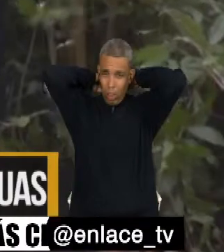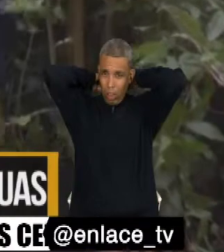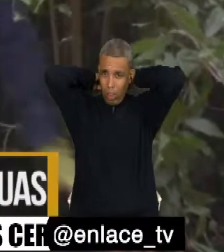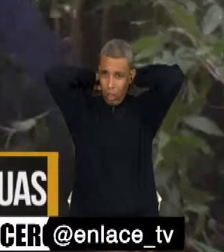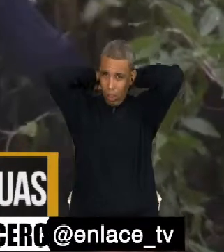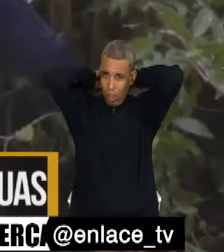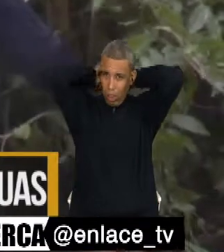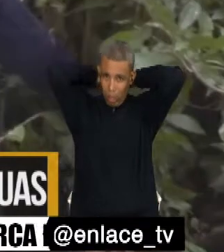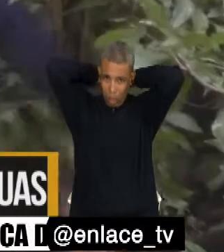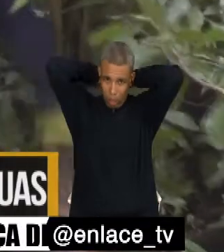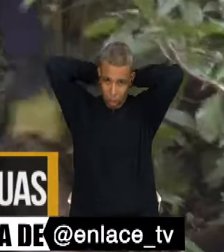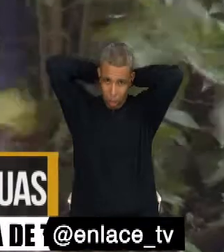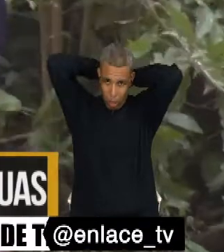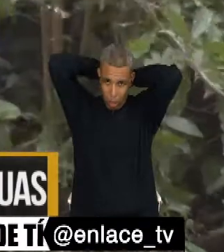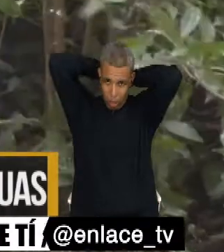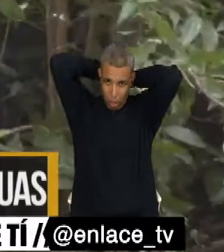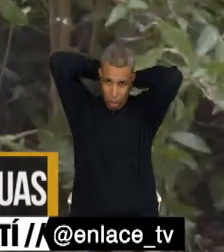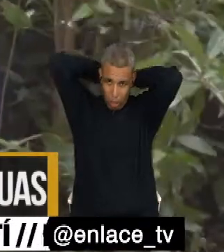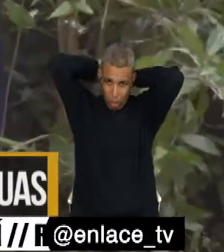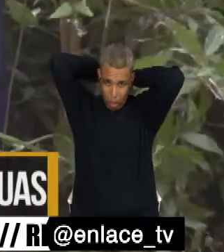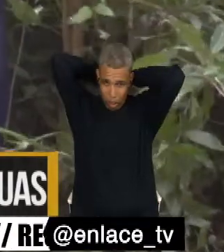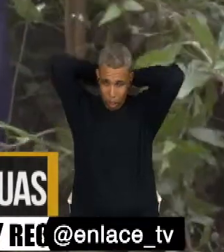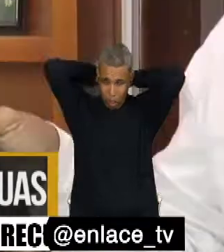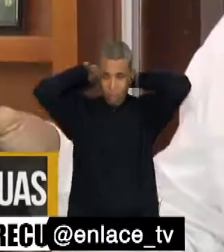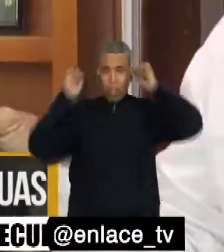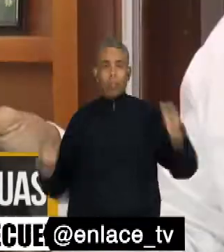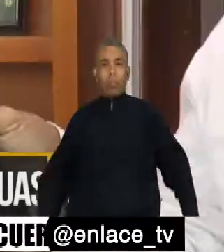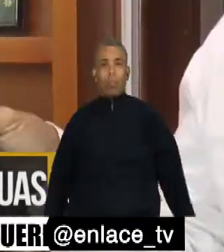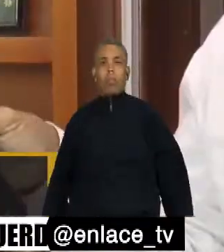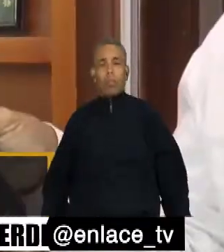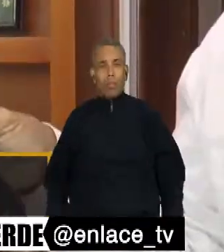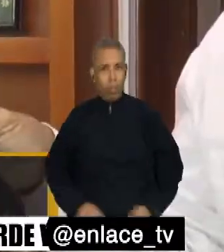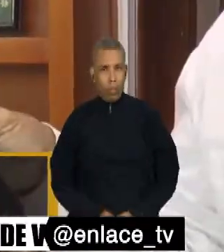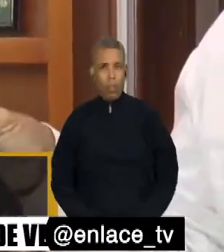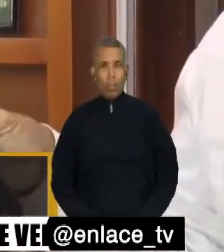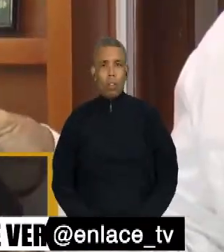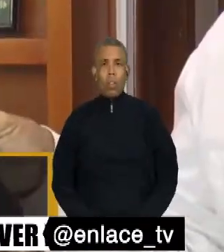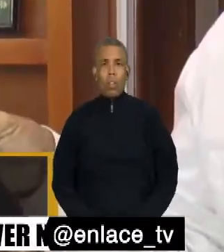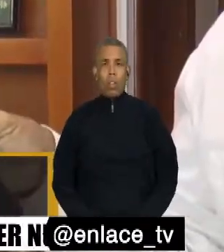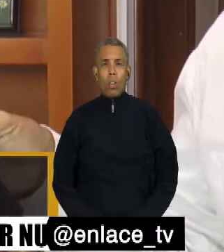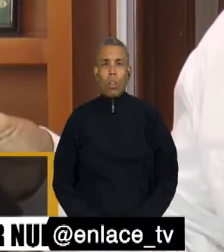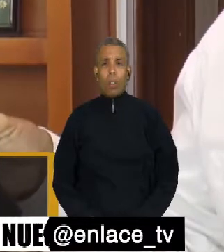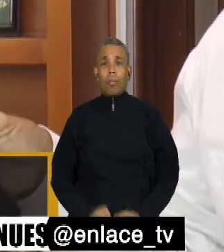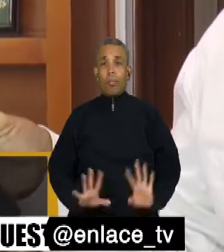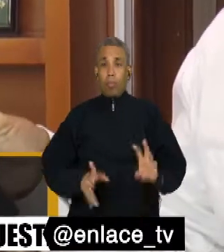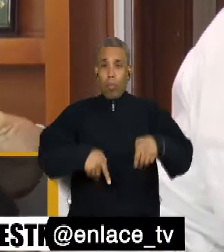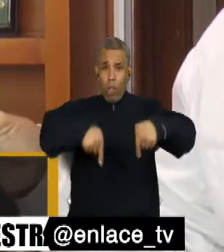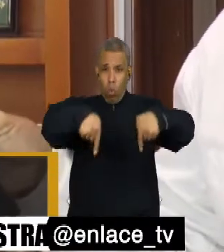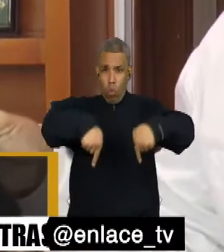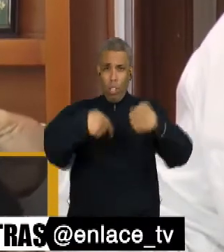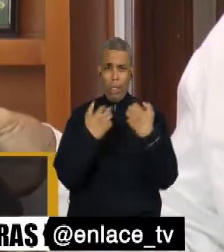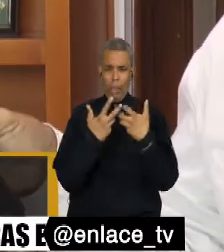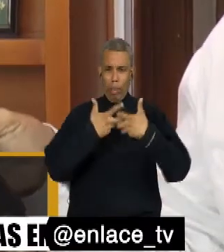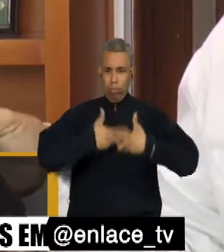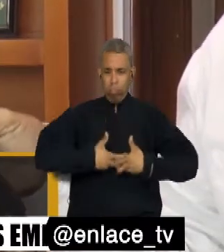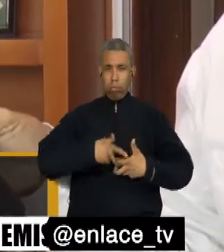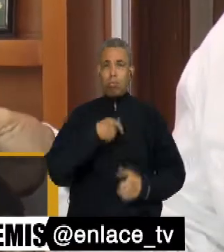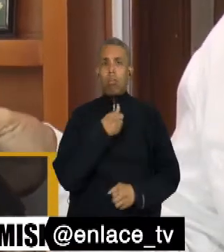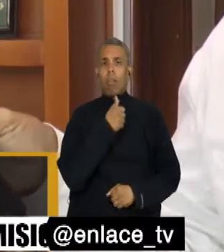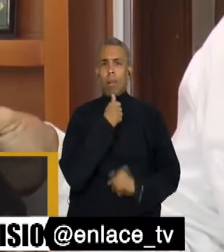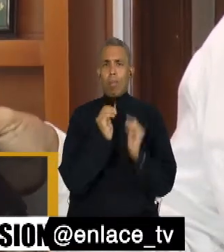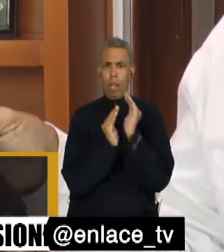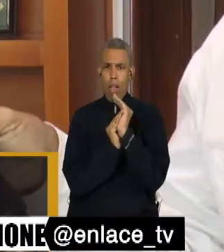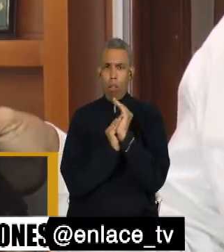hubiera ocurrido ningún inconveniente. El tratamiento hoy aquí en la planta está 100% en óptimas condiciones,